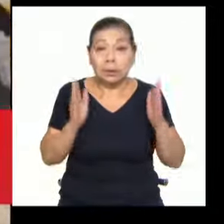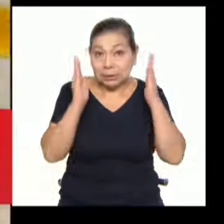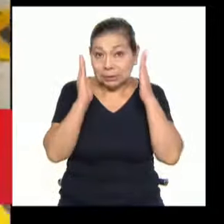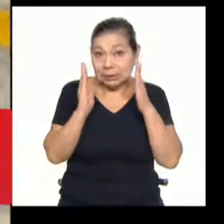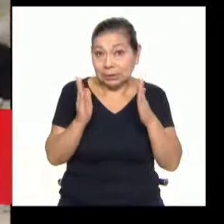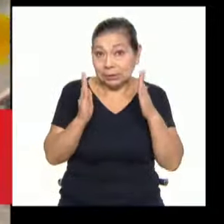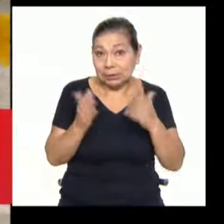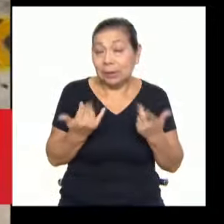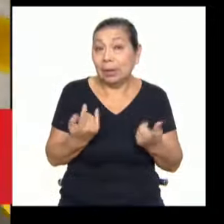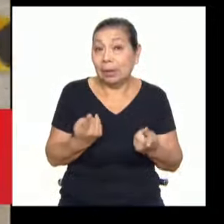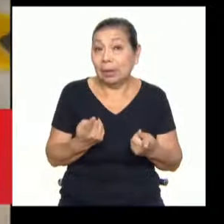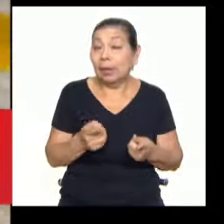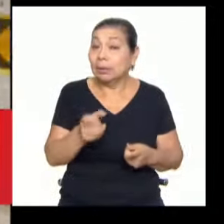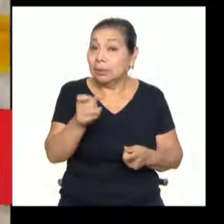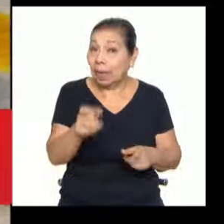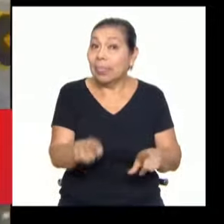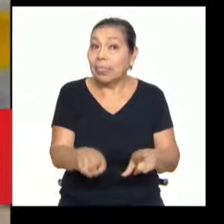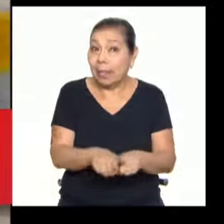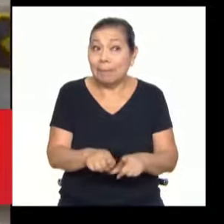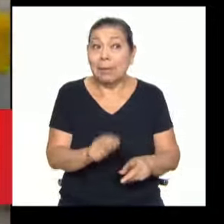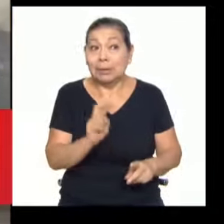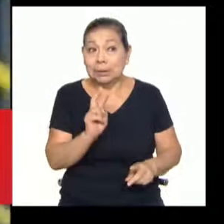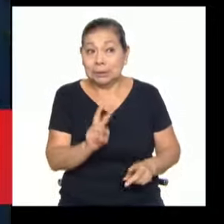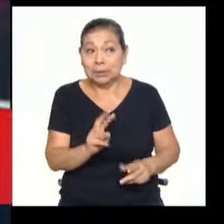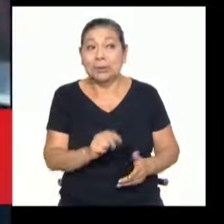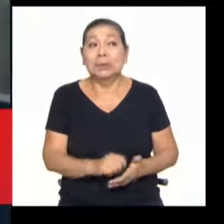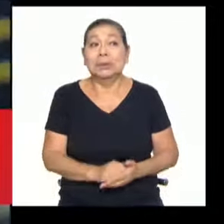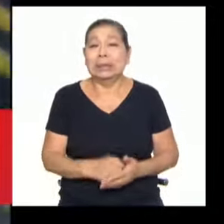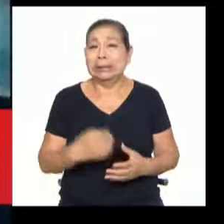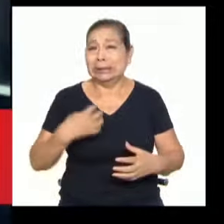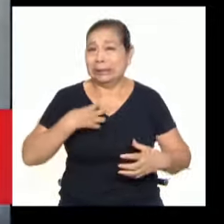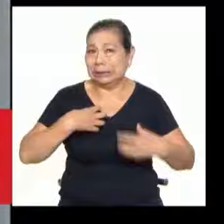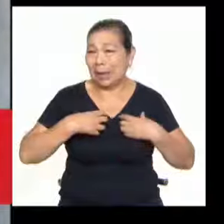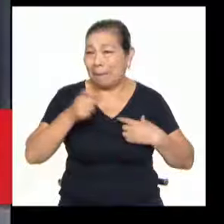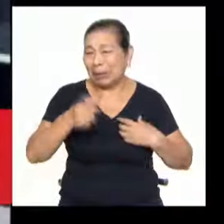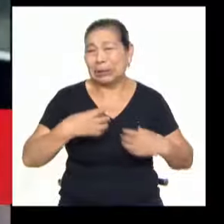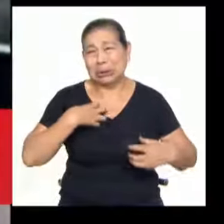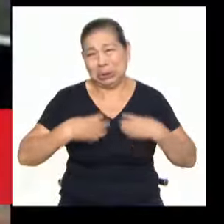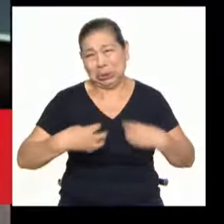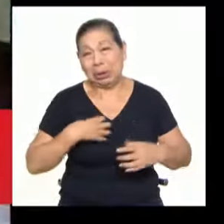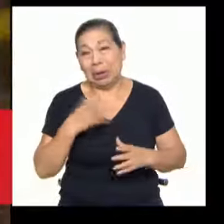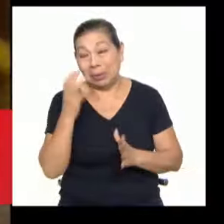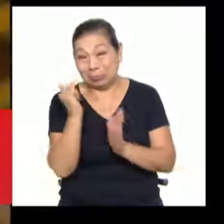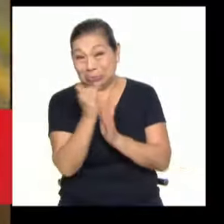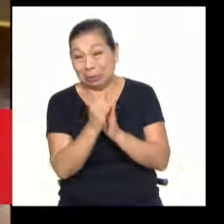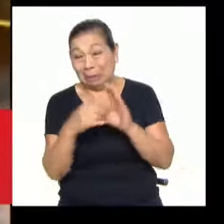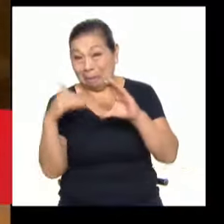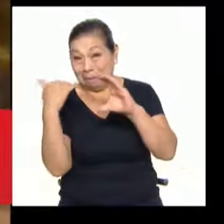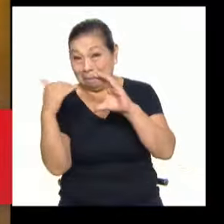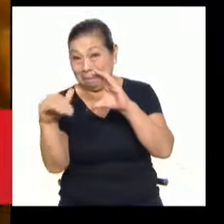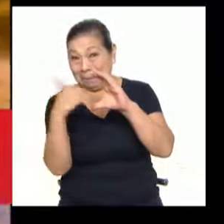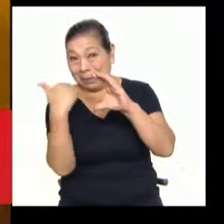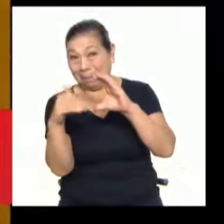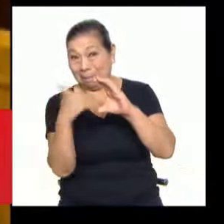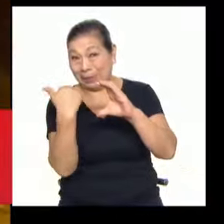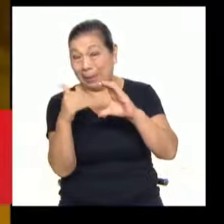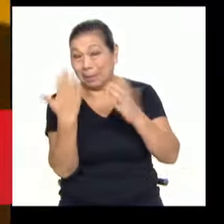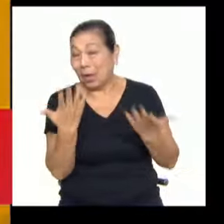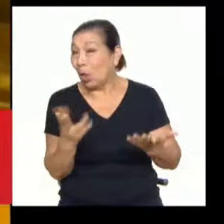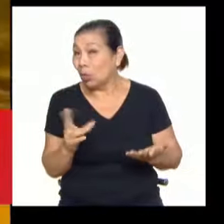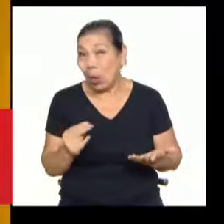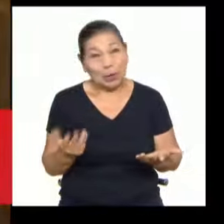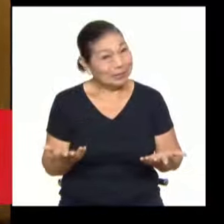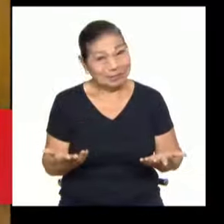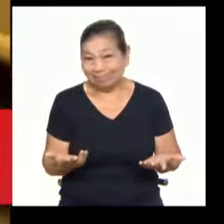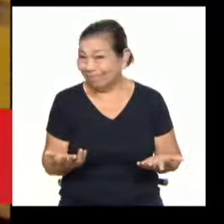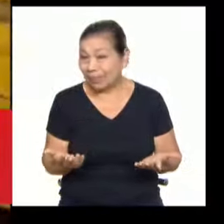atención a esto y a nuestras autoridades también. Y ahí también los usuarios se han quejado justamente al compartir estas imágenes que los conductores no